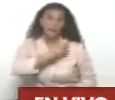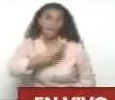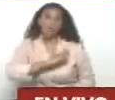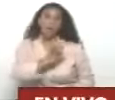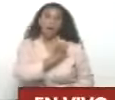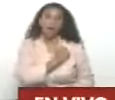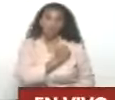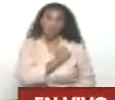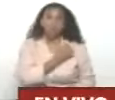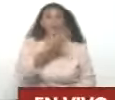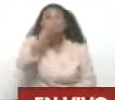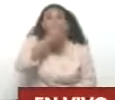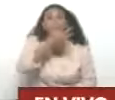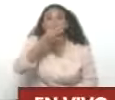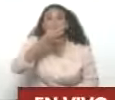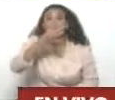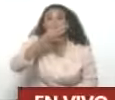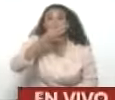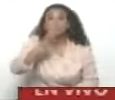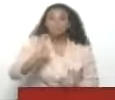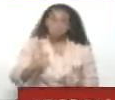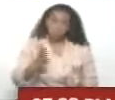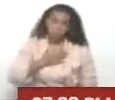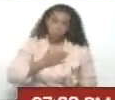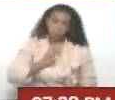primera comunión,